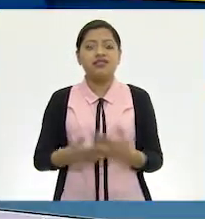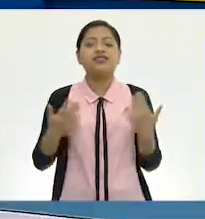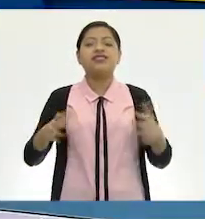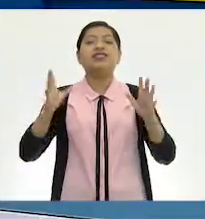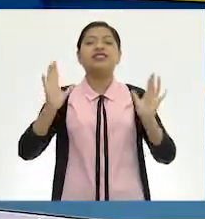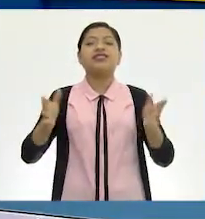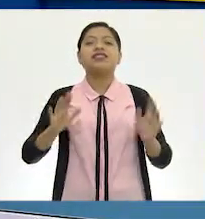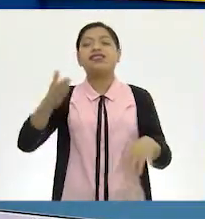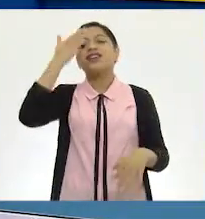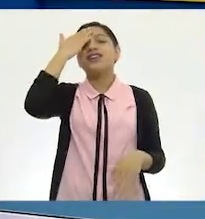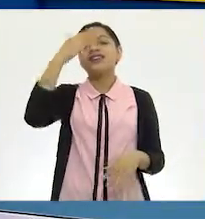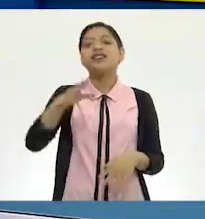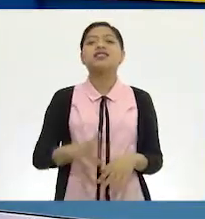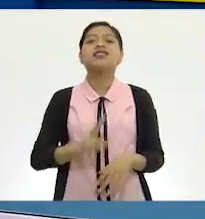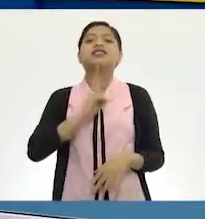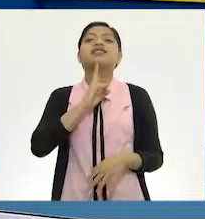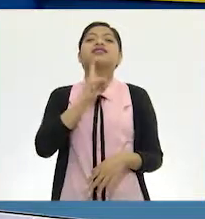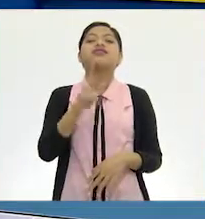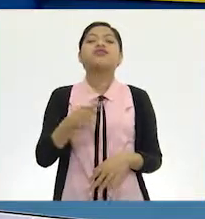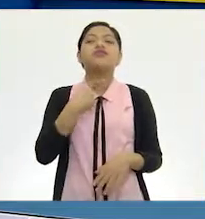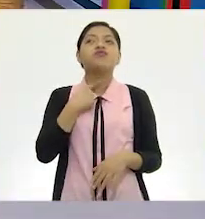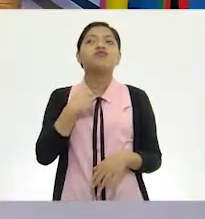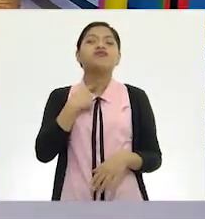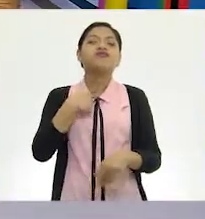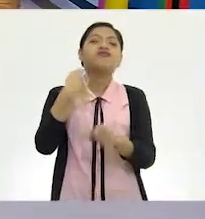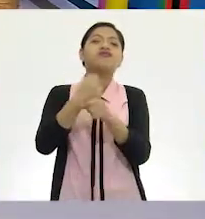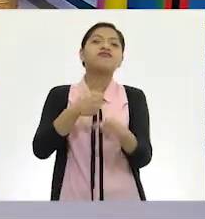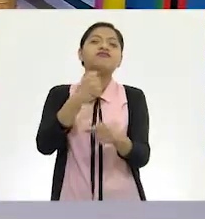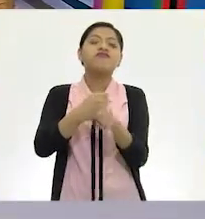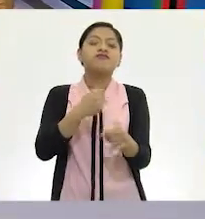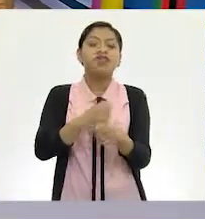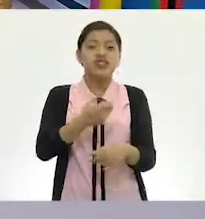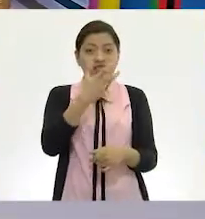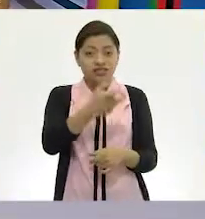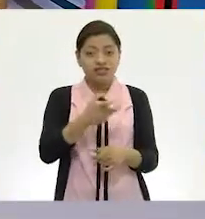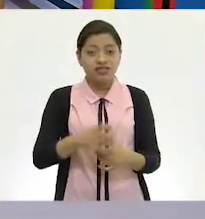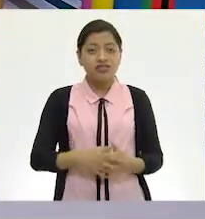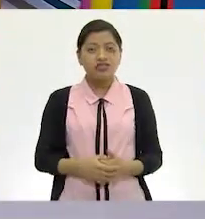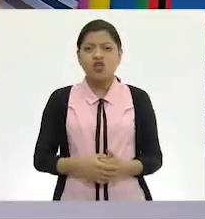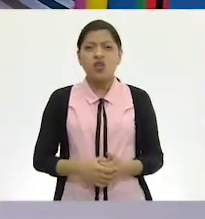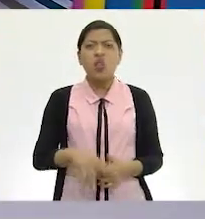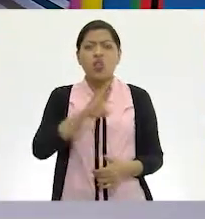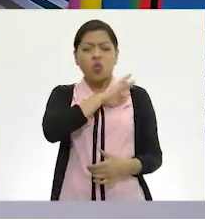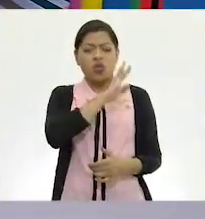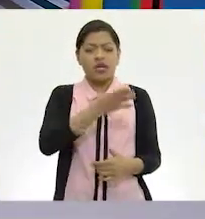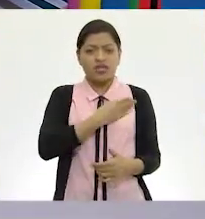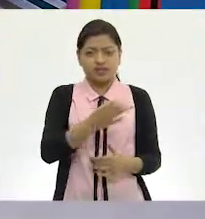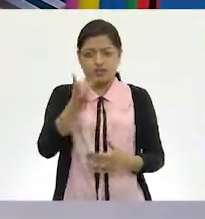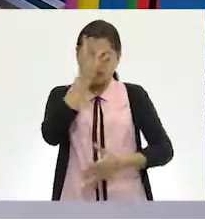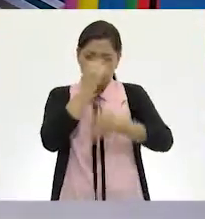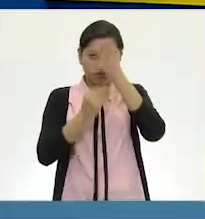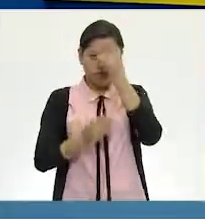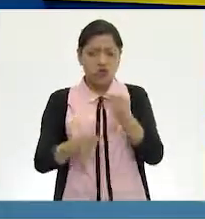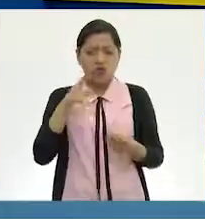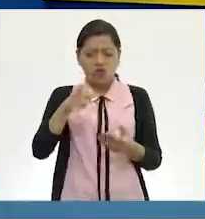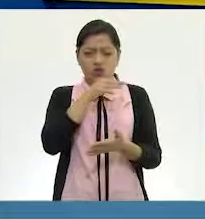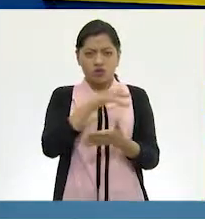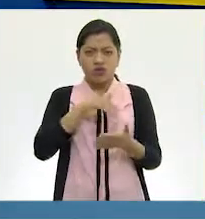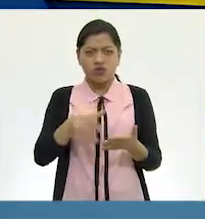Está calentando la voz, eso es lo que está haciendo, ¿no? ¿Está aprendiendo español de sexto? ¿Está haciendo las